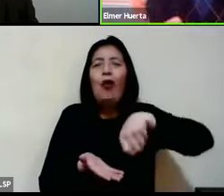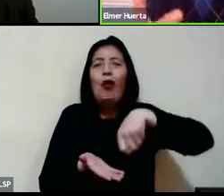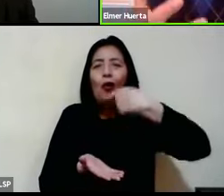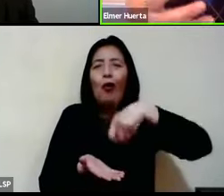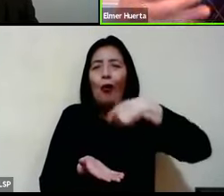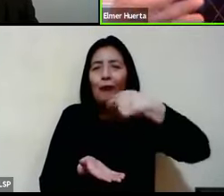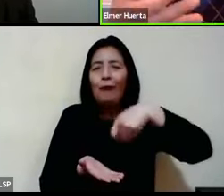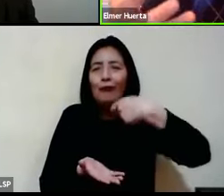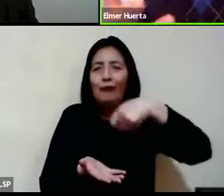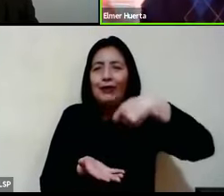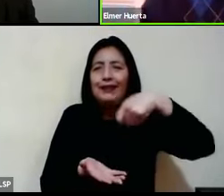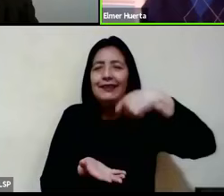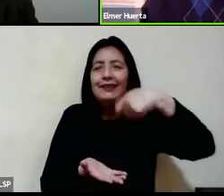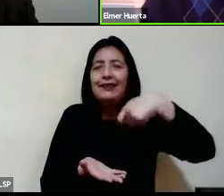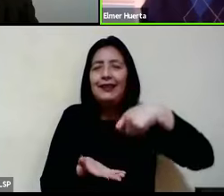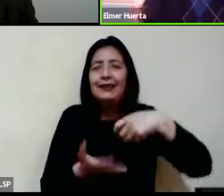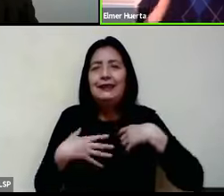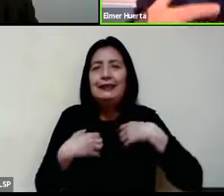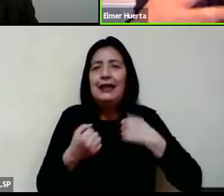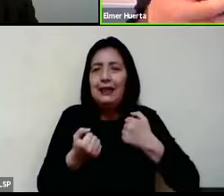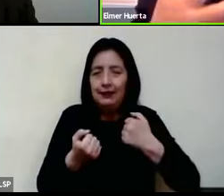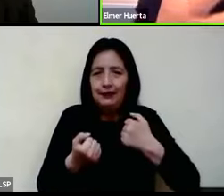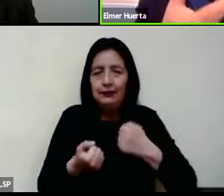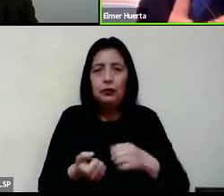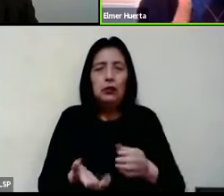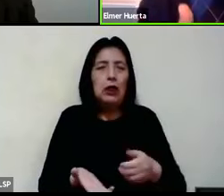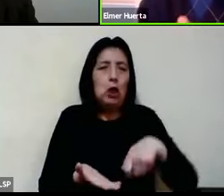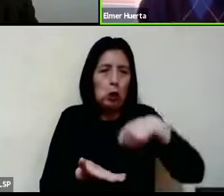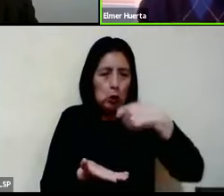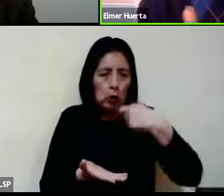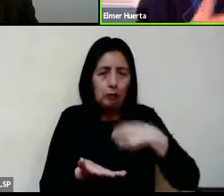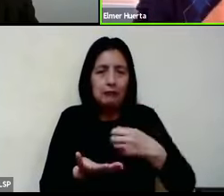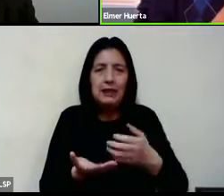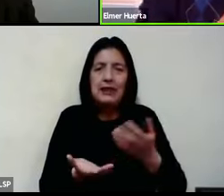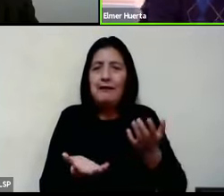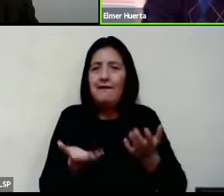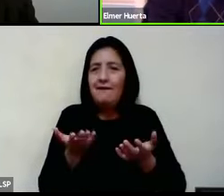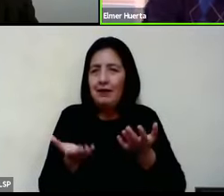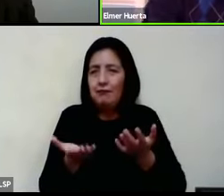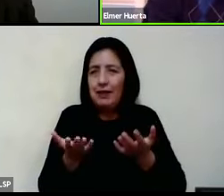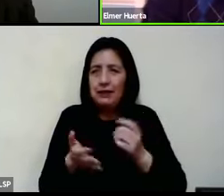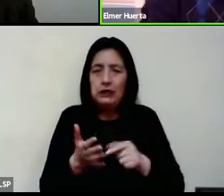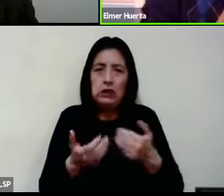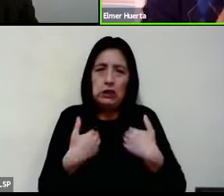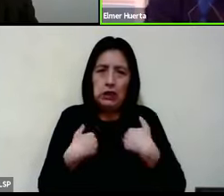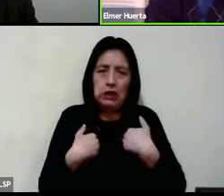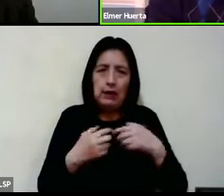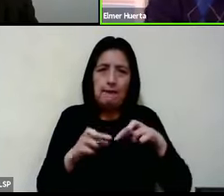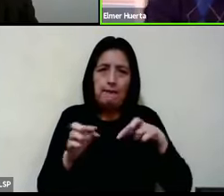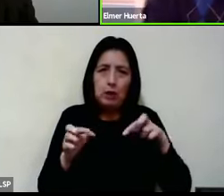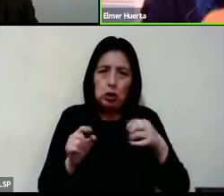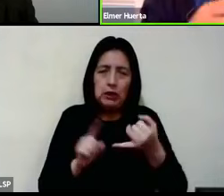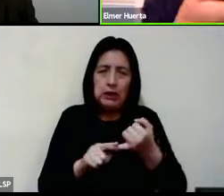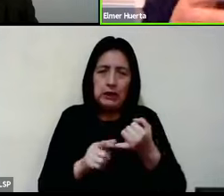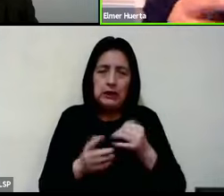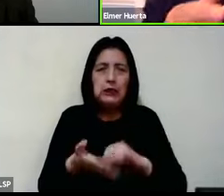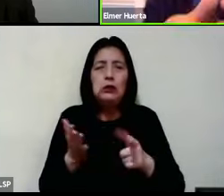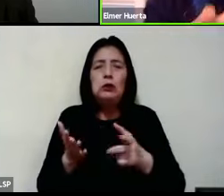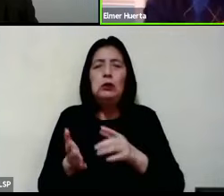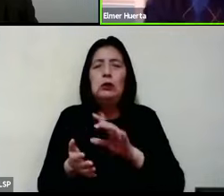Una comida saludable, una comida balanceada, que tenga proteínas, hidratos de